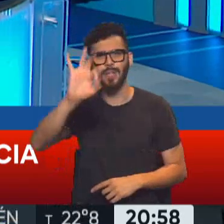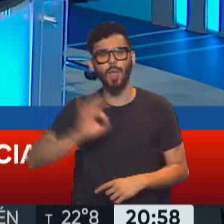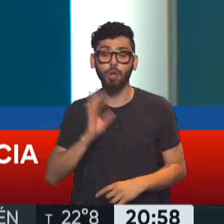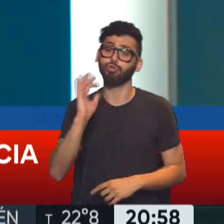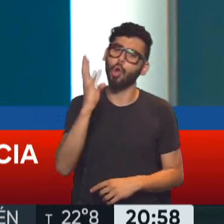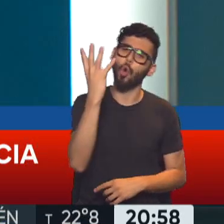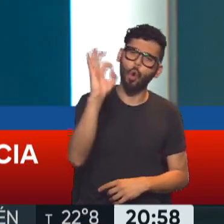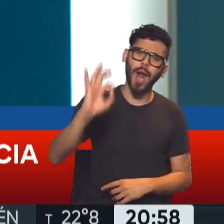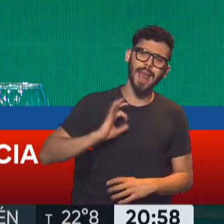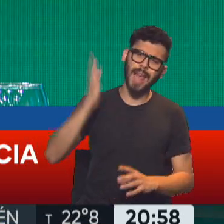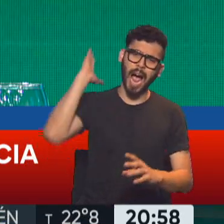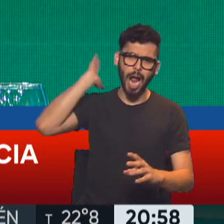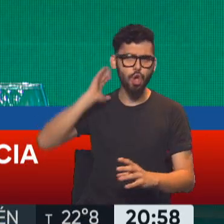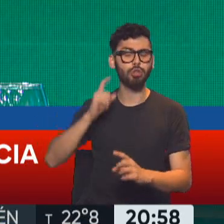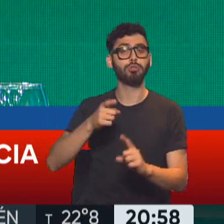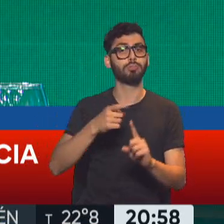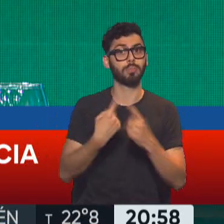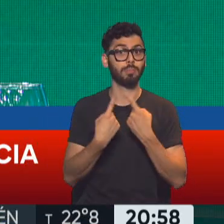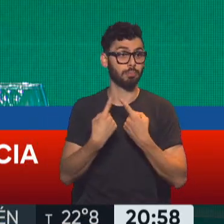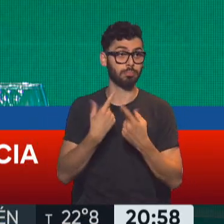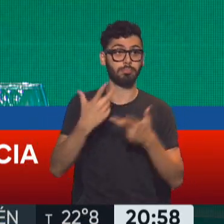50 años largos, que es muy diferente